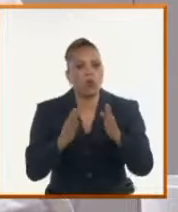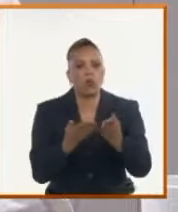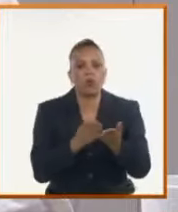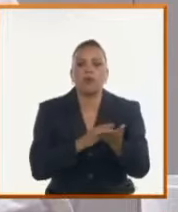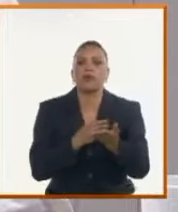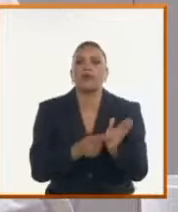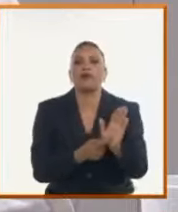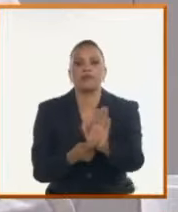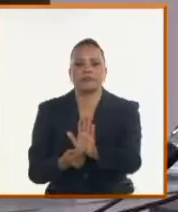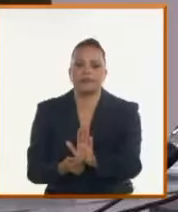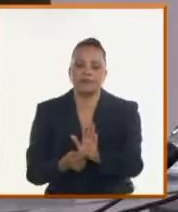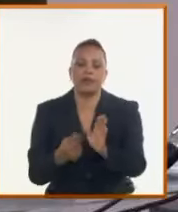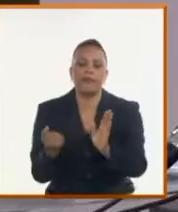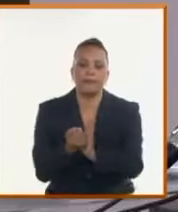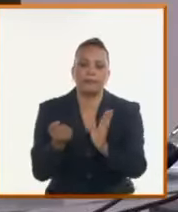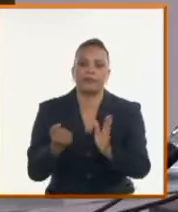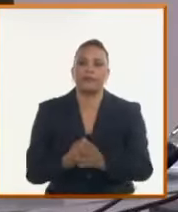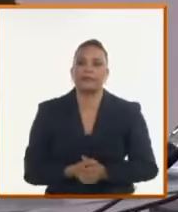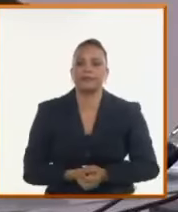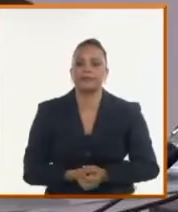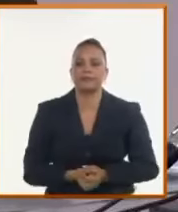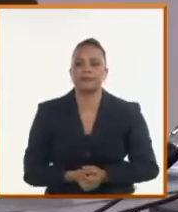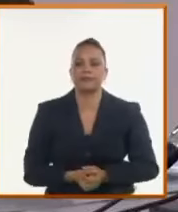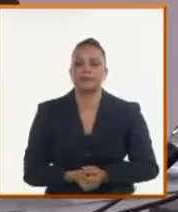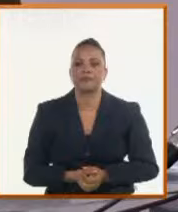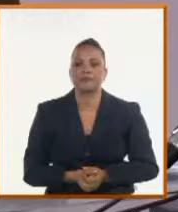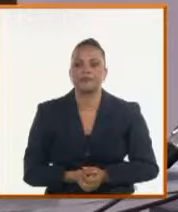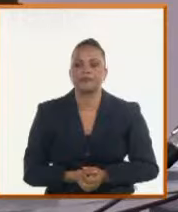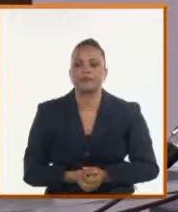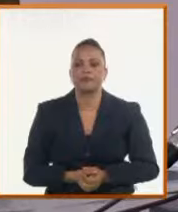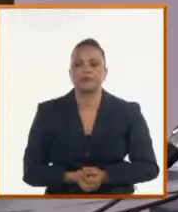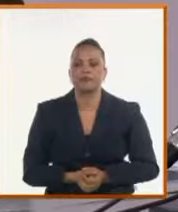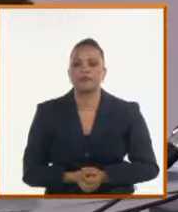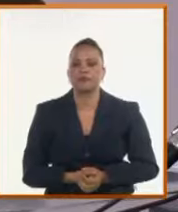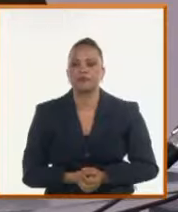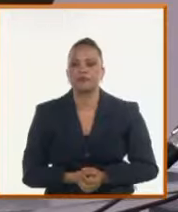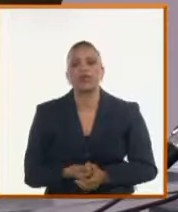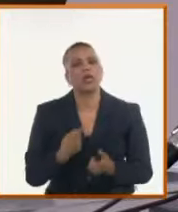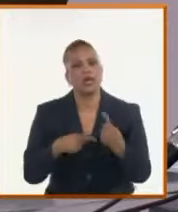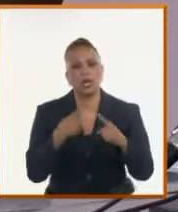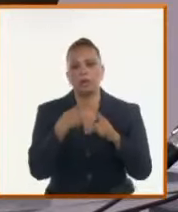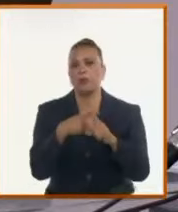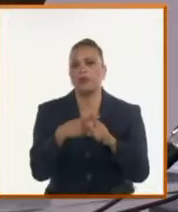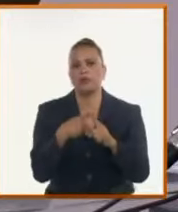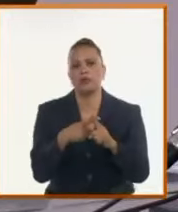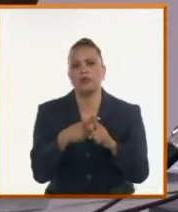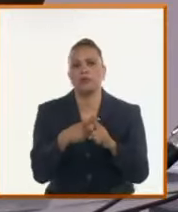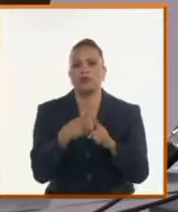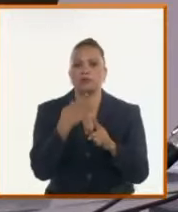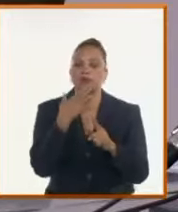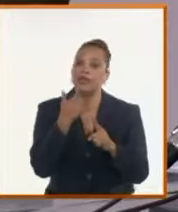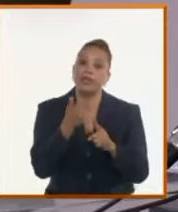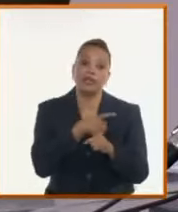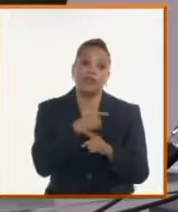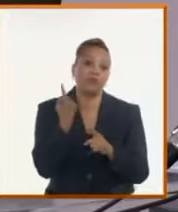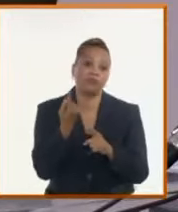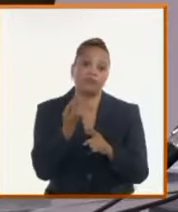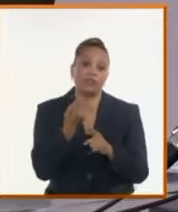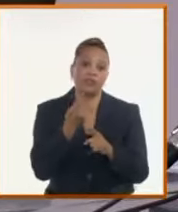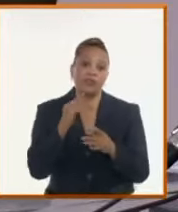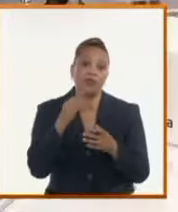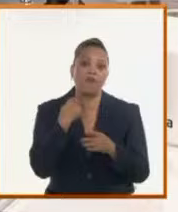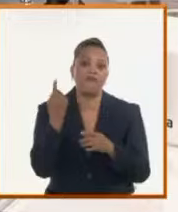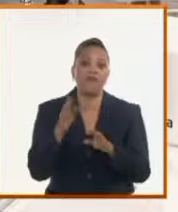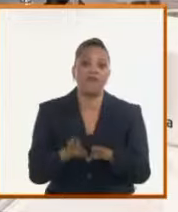a vías de hecho es un elemento positivo bueno que no no se pierda J tren de jers y ojalá